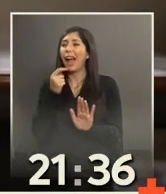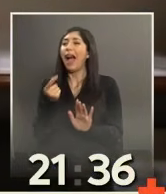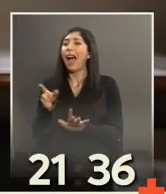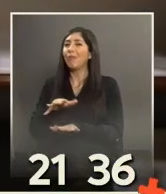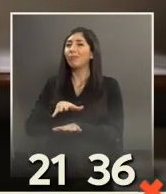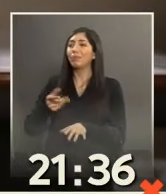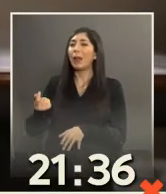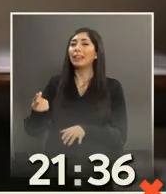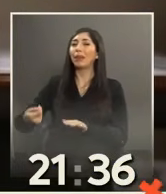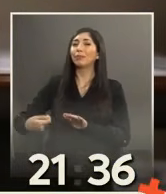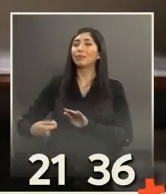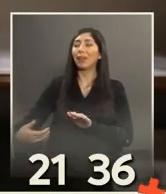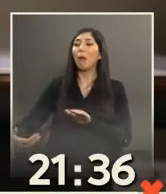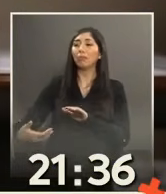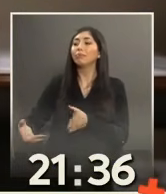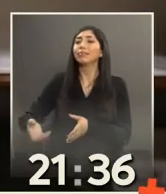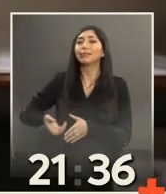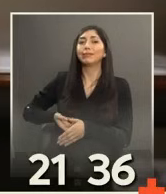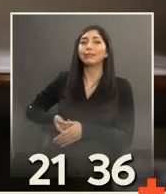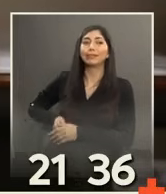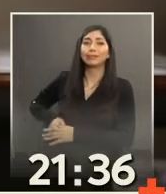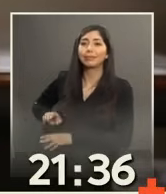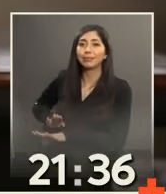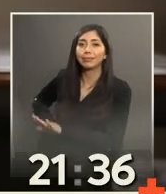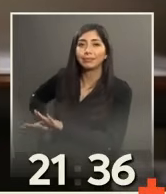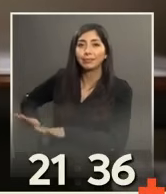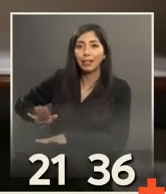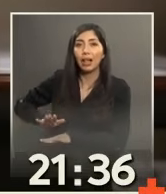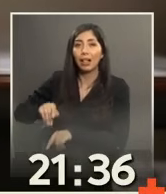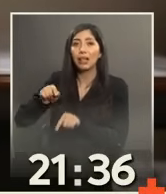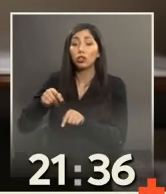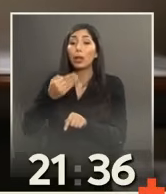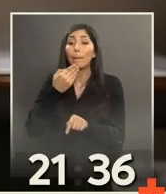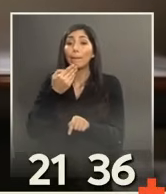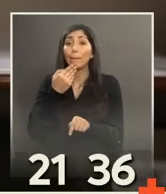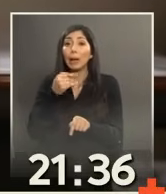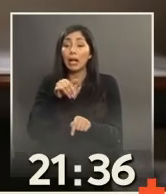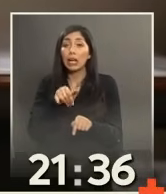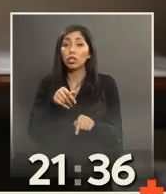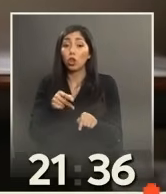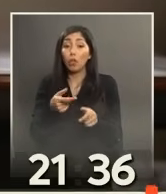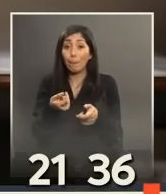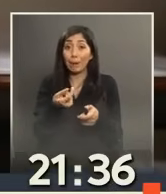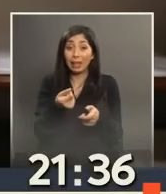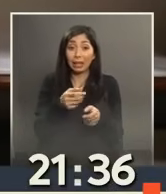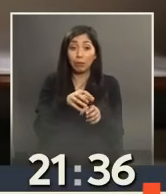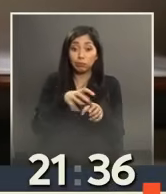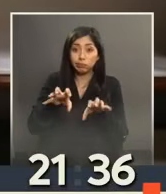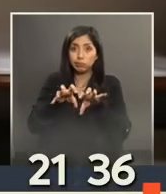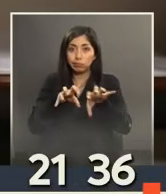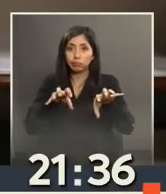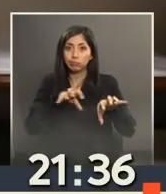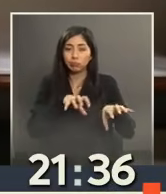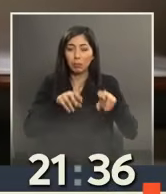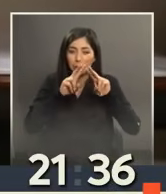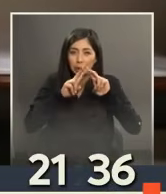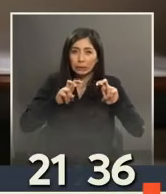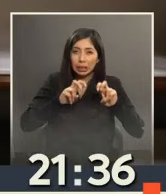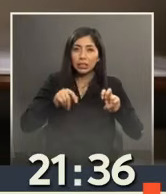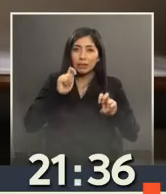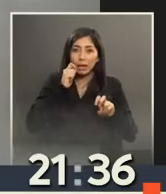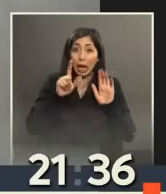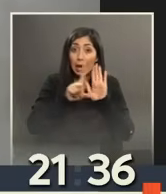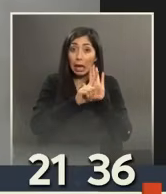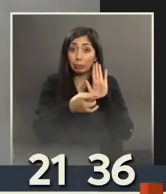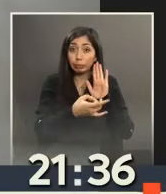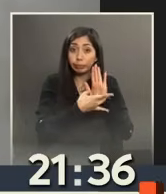por cierto, a este modus operandi de dividir los depósitos, fraccionar los movimientos bancarios, que constituye, por cierto, un delito además de lavado de